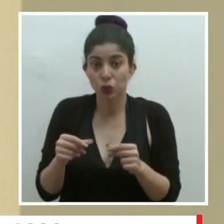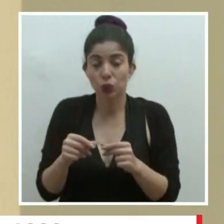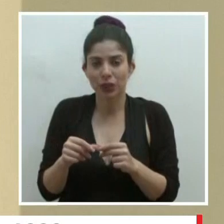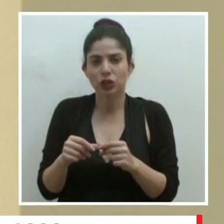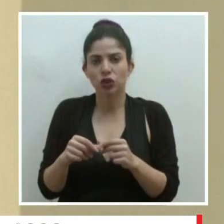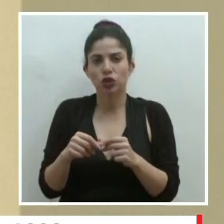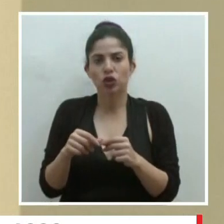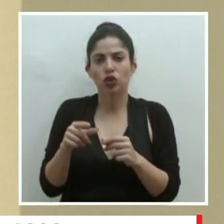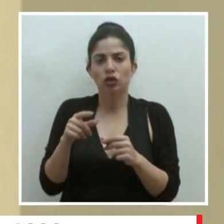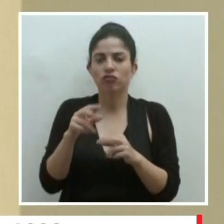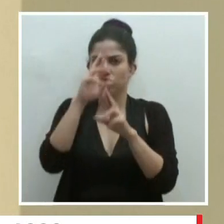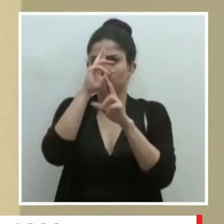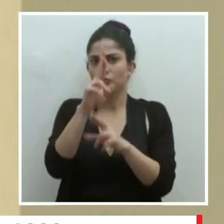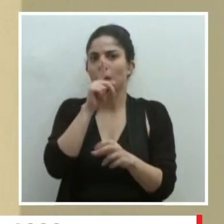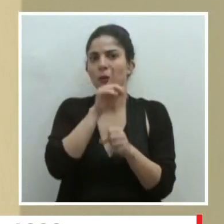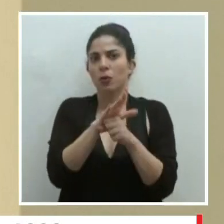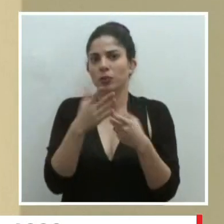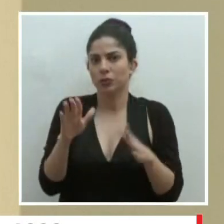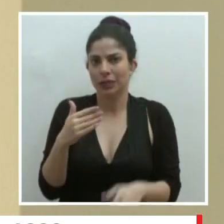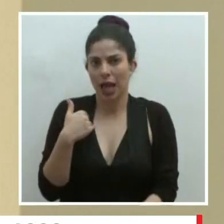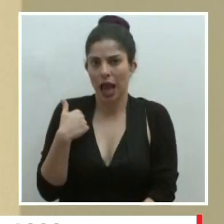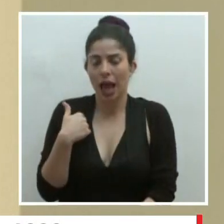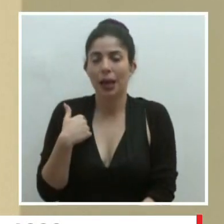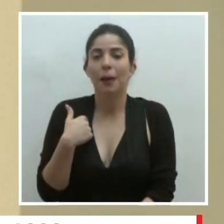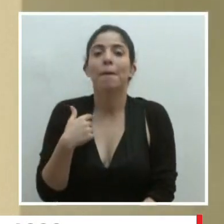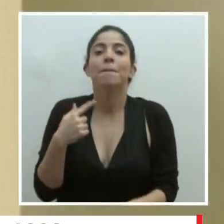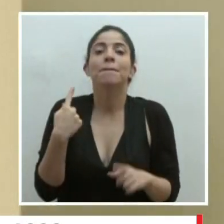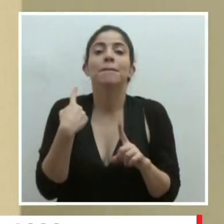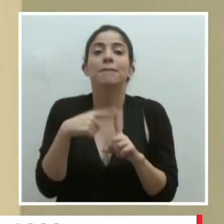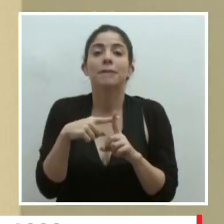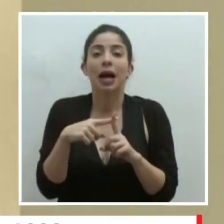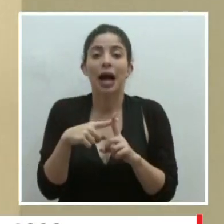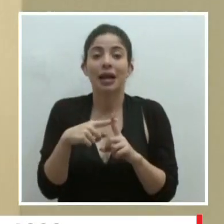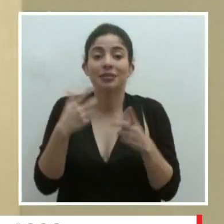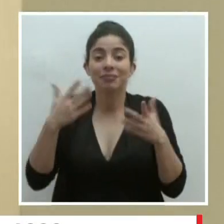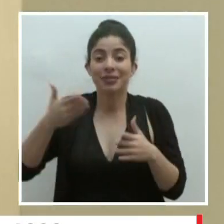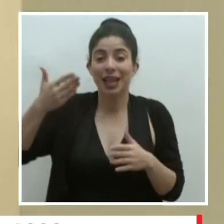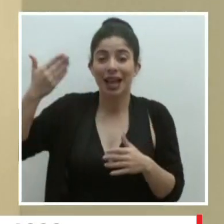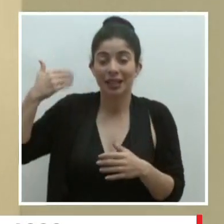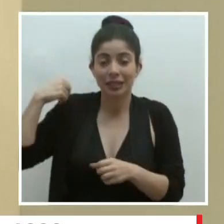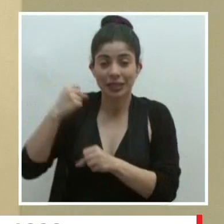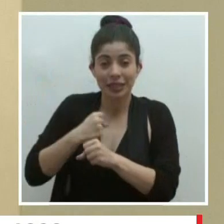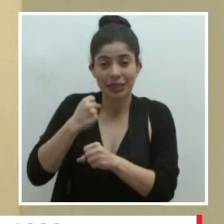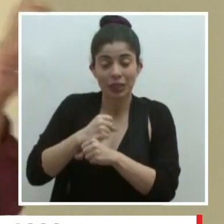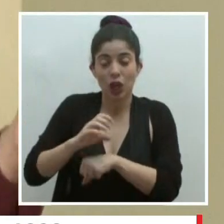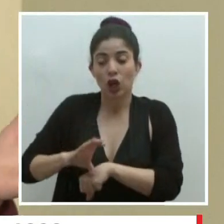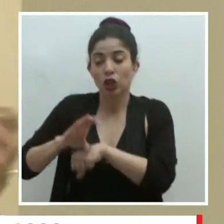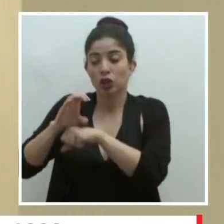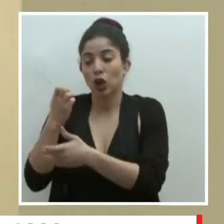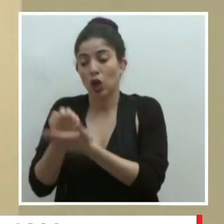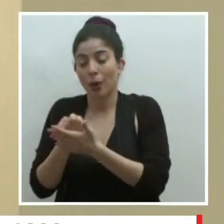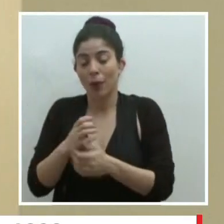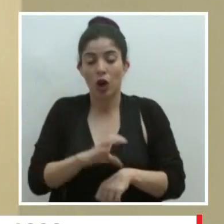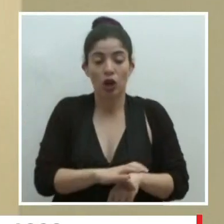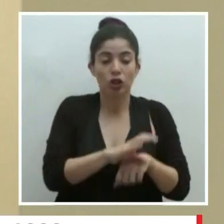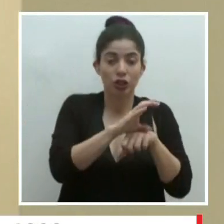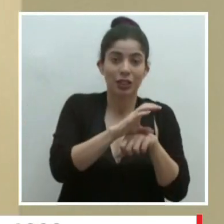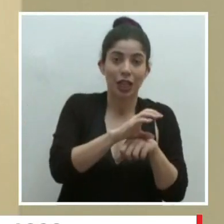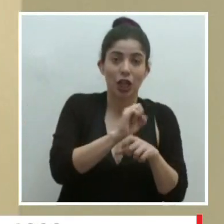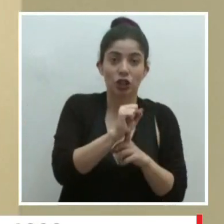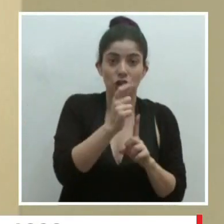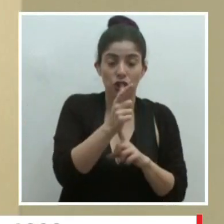honrando estos compromisos que tenemos y habría, según se ha venido trabajando entre el Consejo Económico y el Consejo Social,